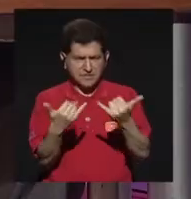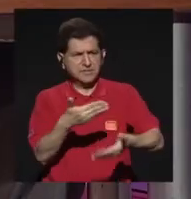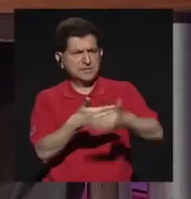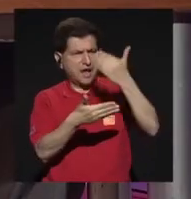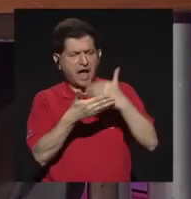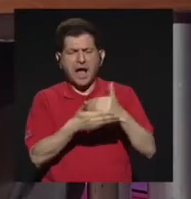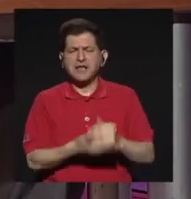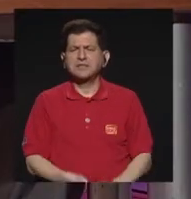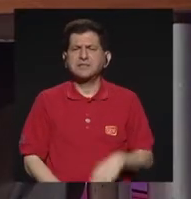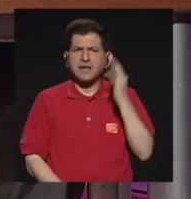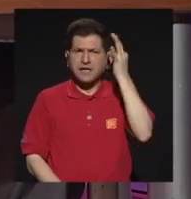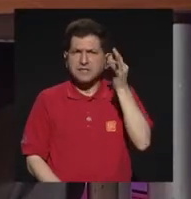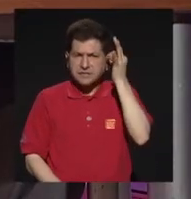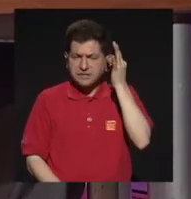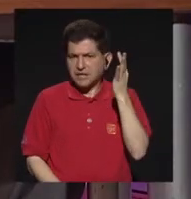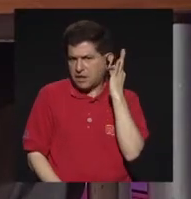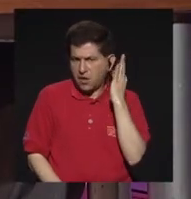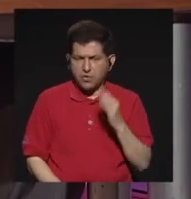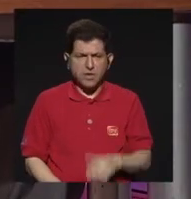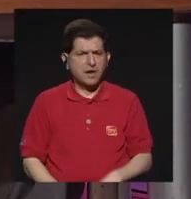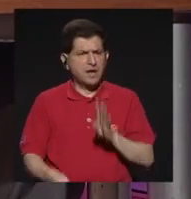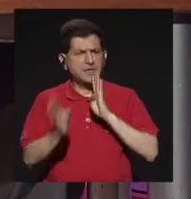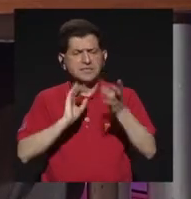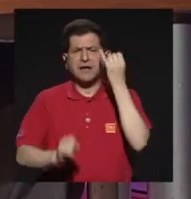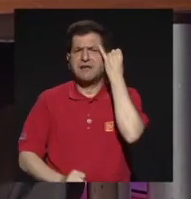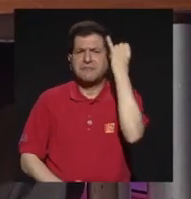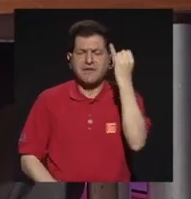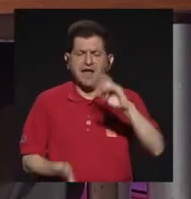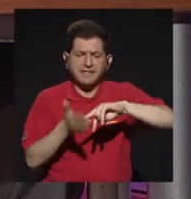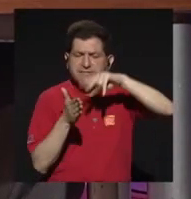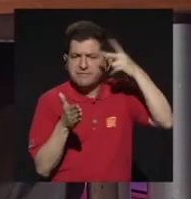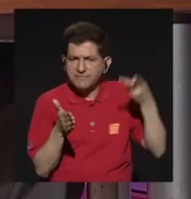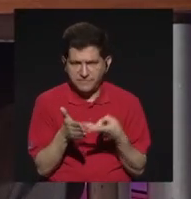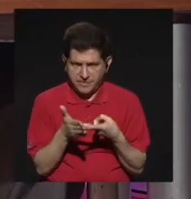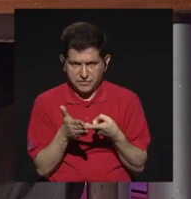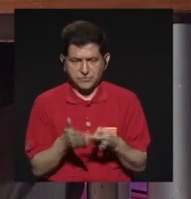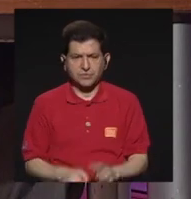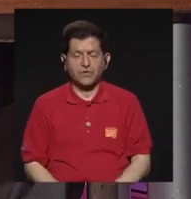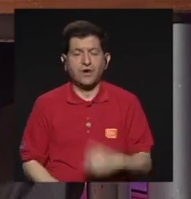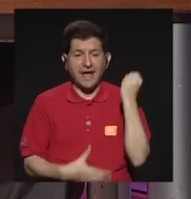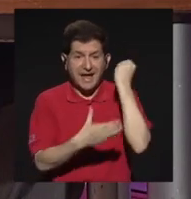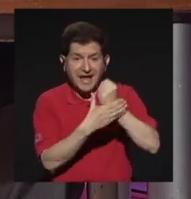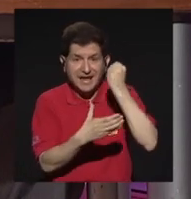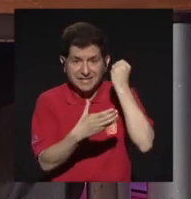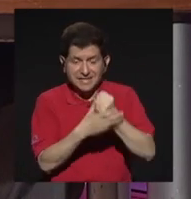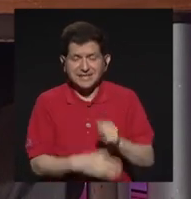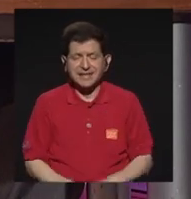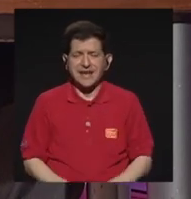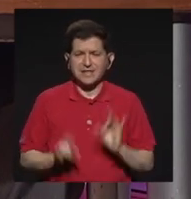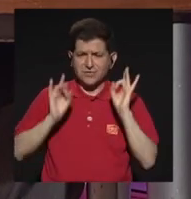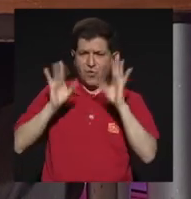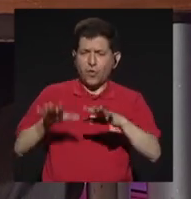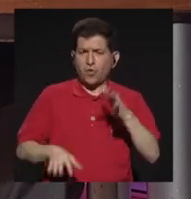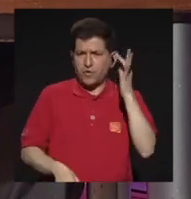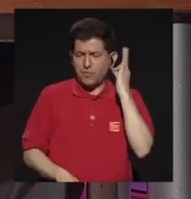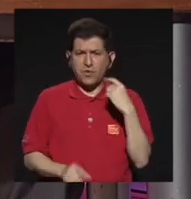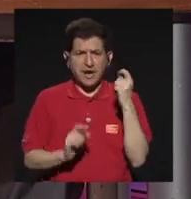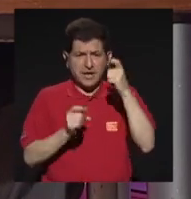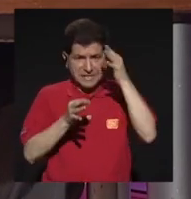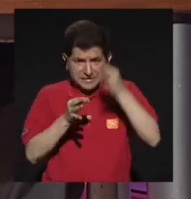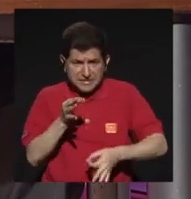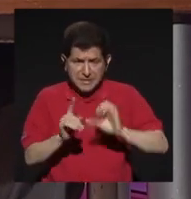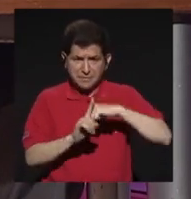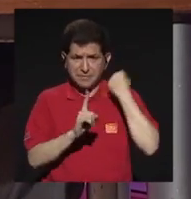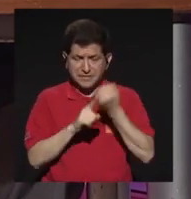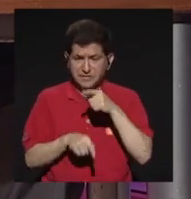teóricas acerca de este concepto de su definición es el asesinato misóginos mujeres por el simple hecho de